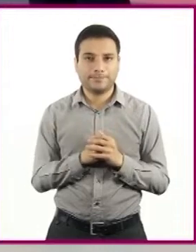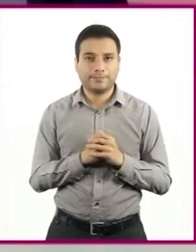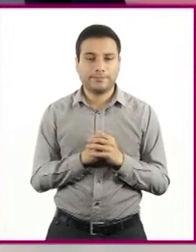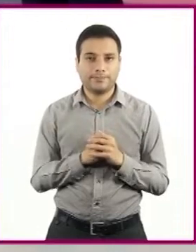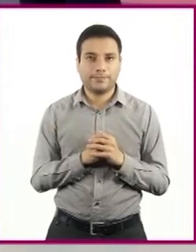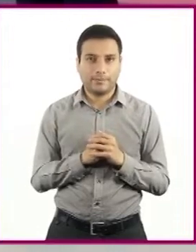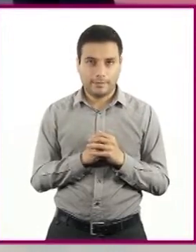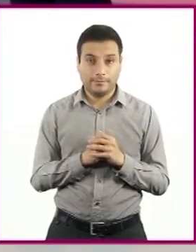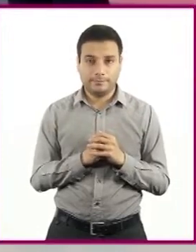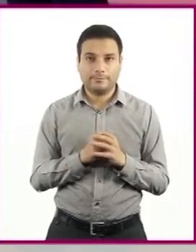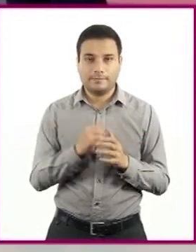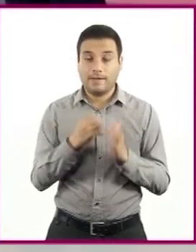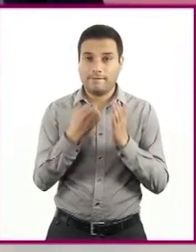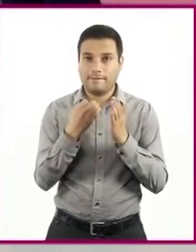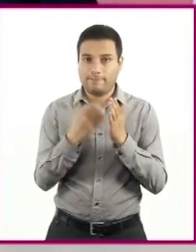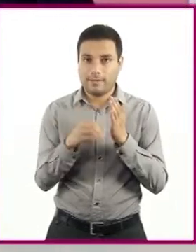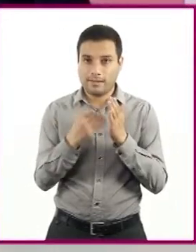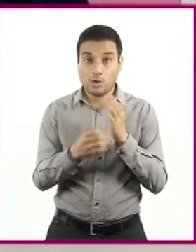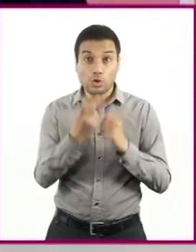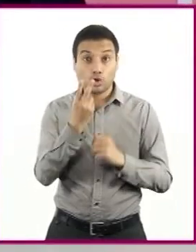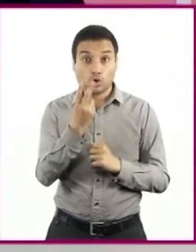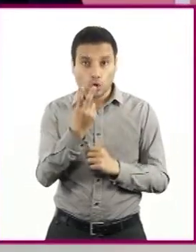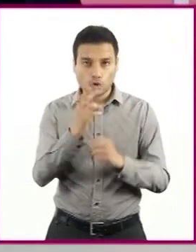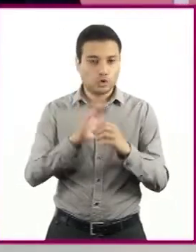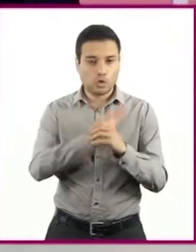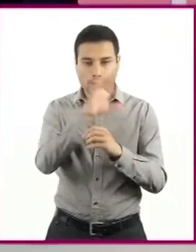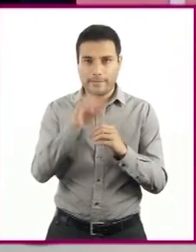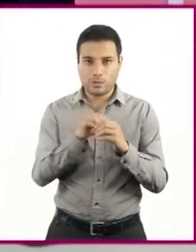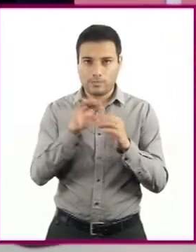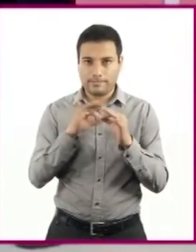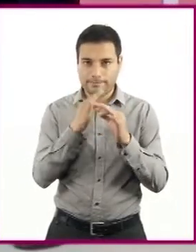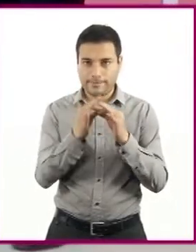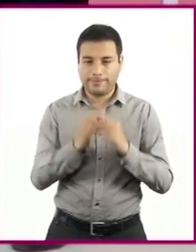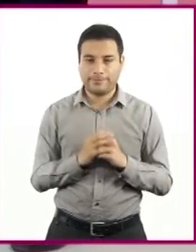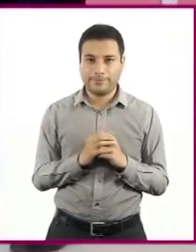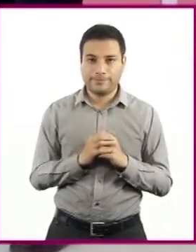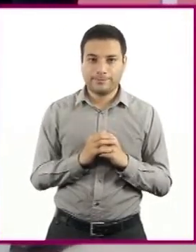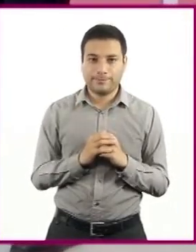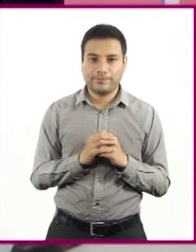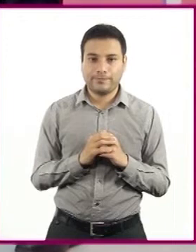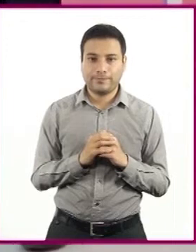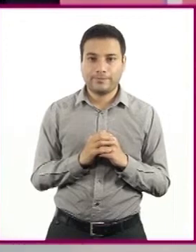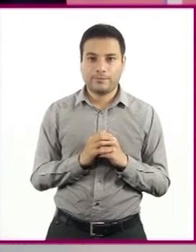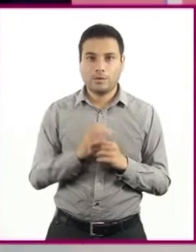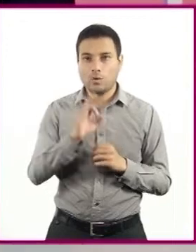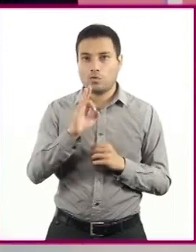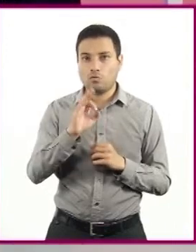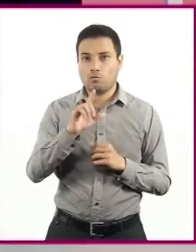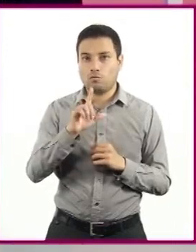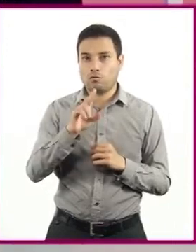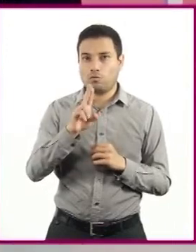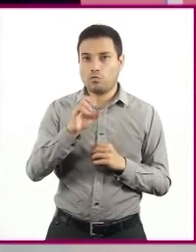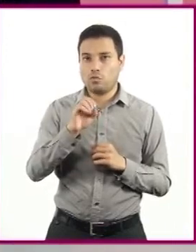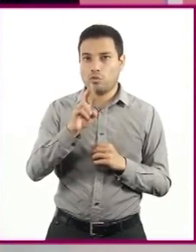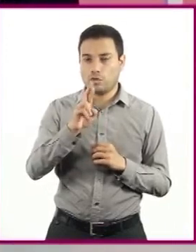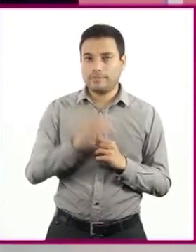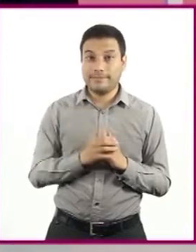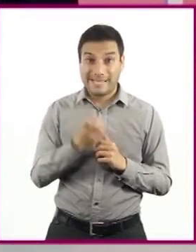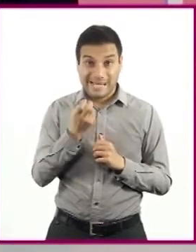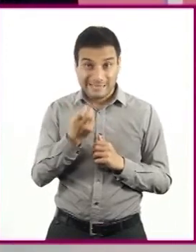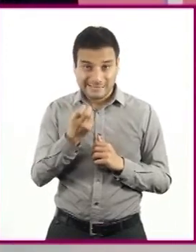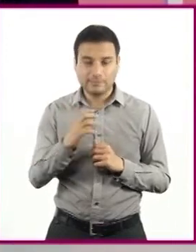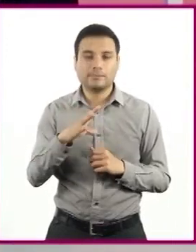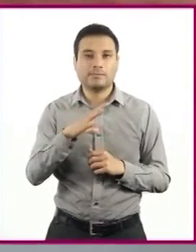decir, que solo le faltan 2 para completar su capa de valencia. El flúor es el elemento que